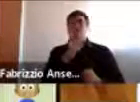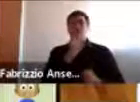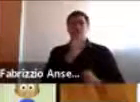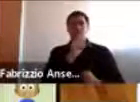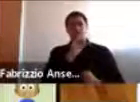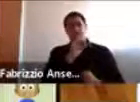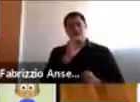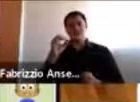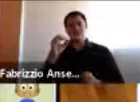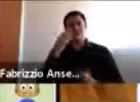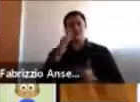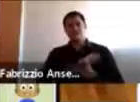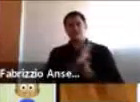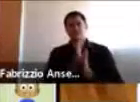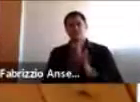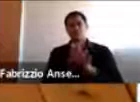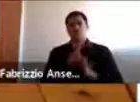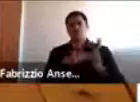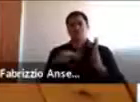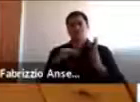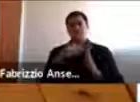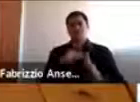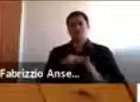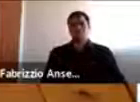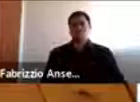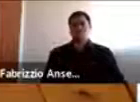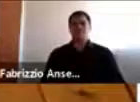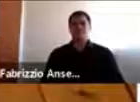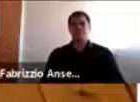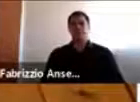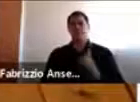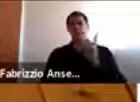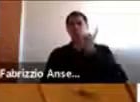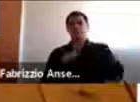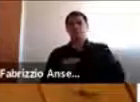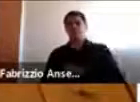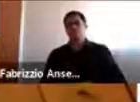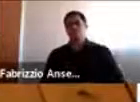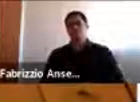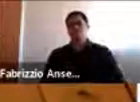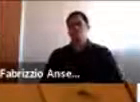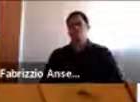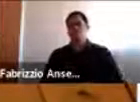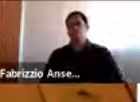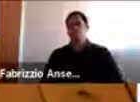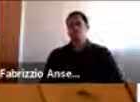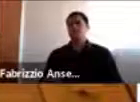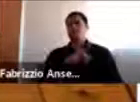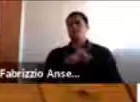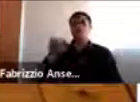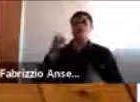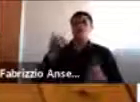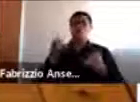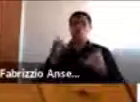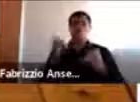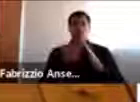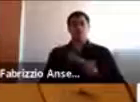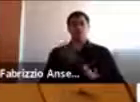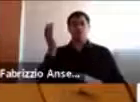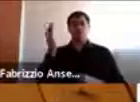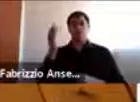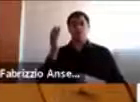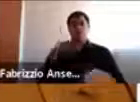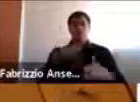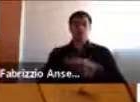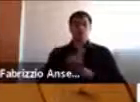de la sílaba y finalmente entonces para salir del juego ustedes dentro del botón de